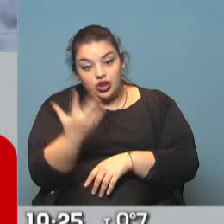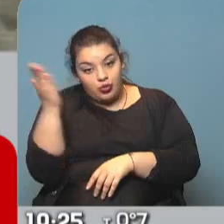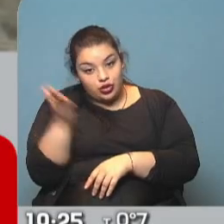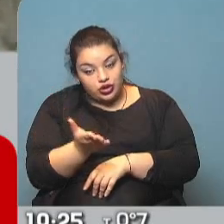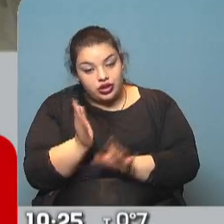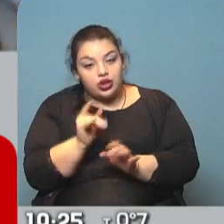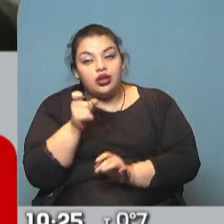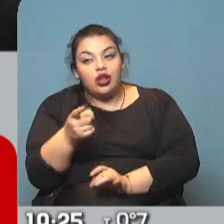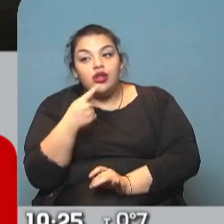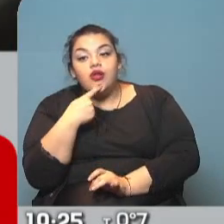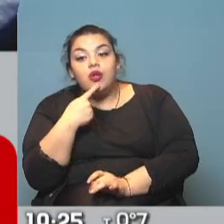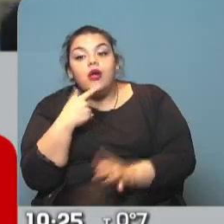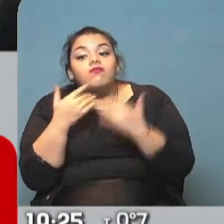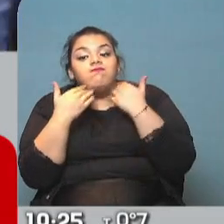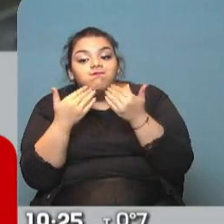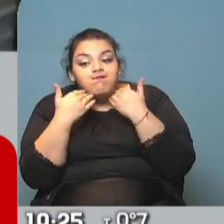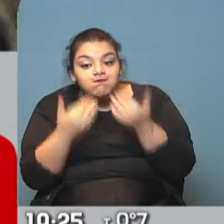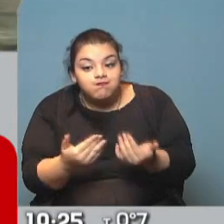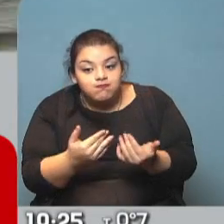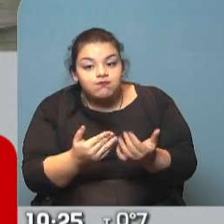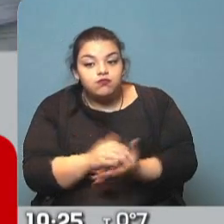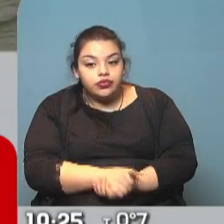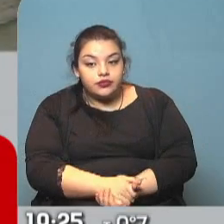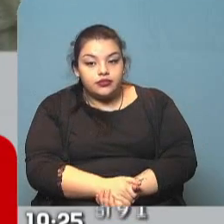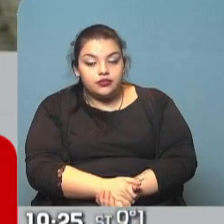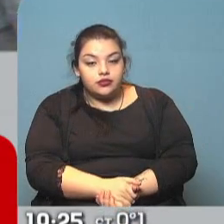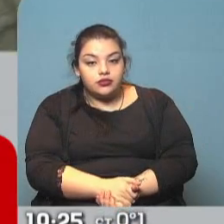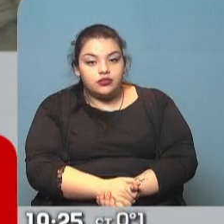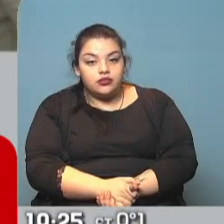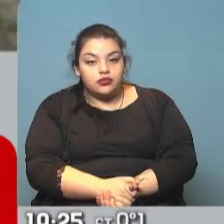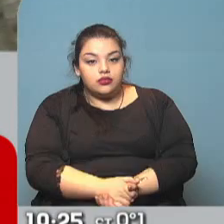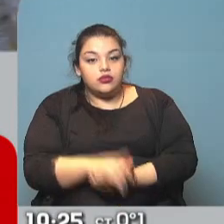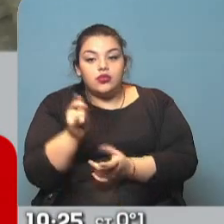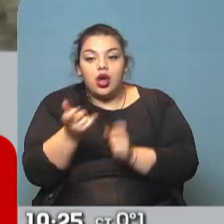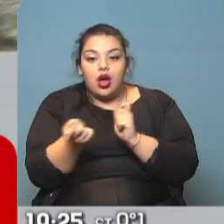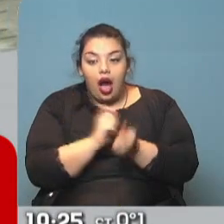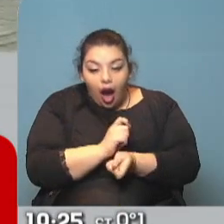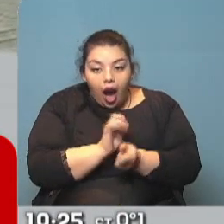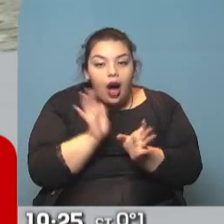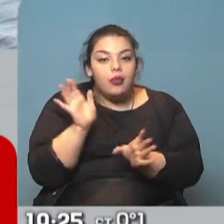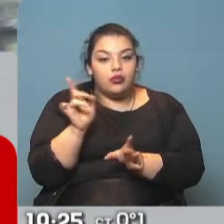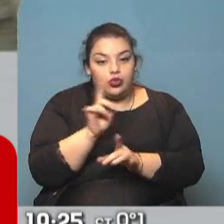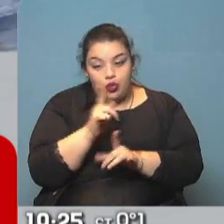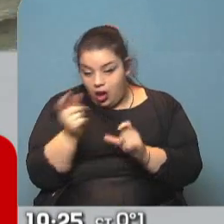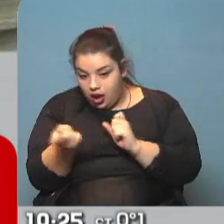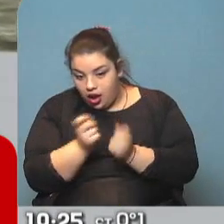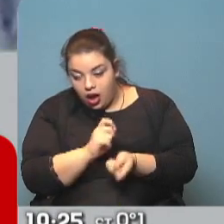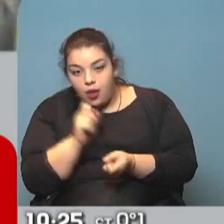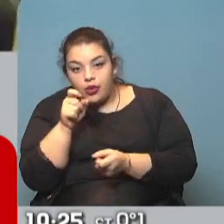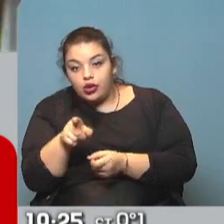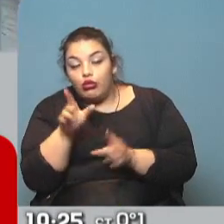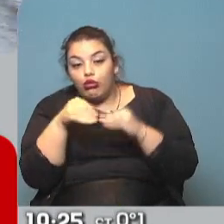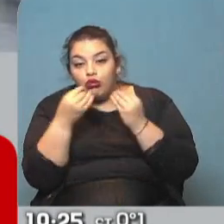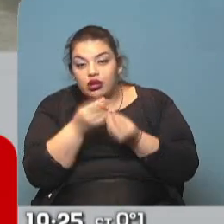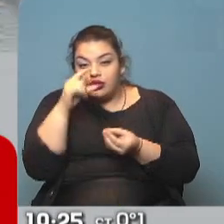ahí la duda que todavía no sabemos es, ¿te va a hacer un ajuste de un punto del producto? Estos son 170.000 millones de